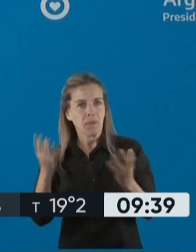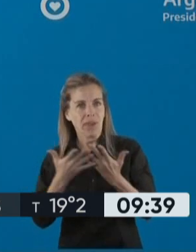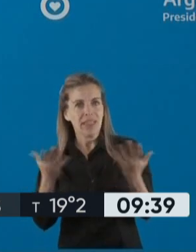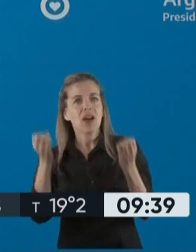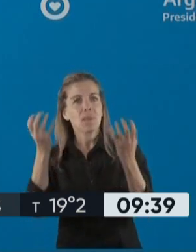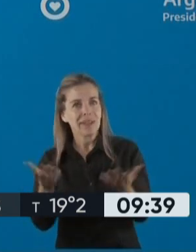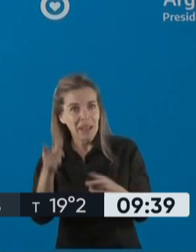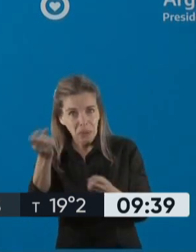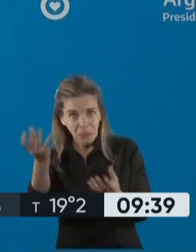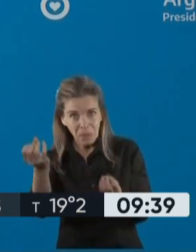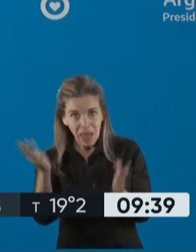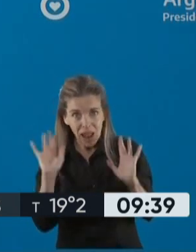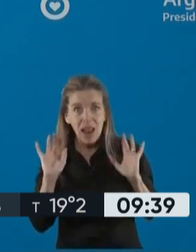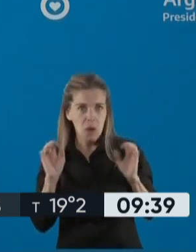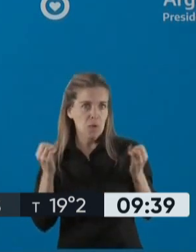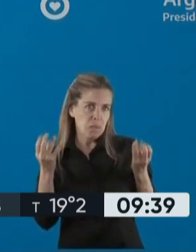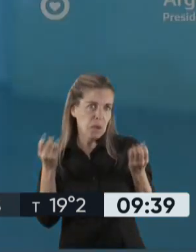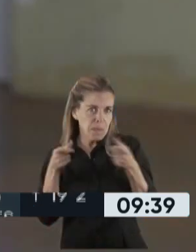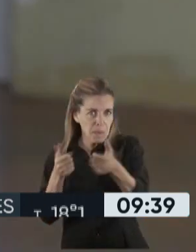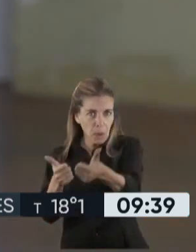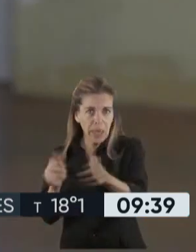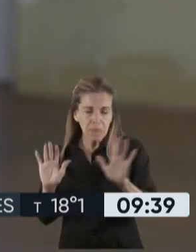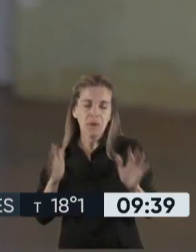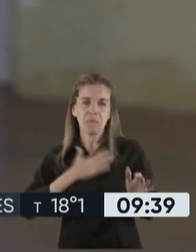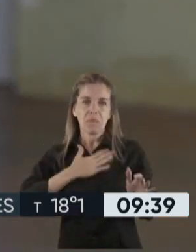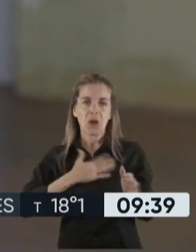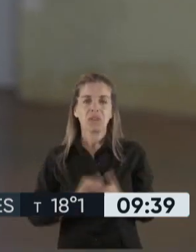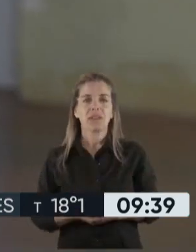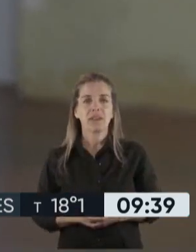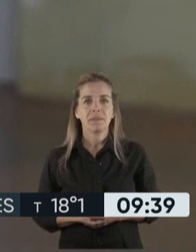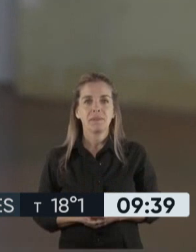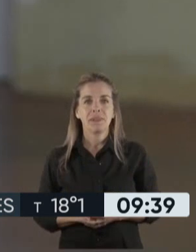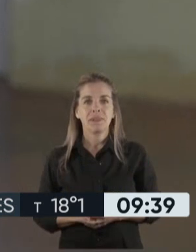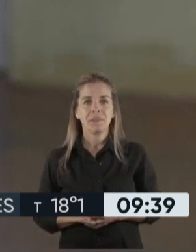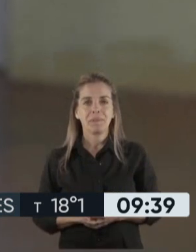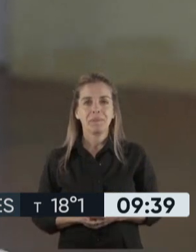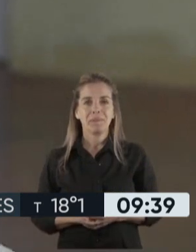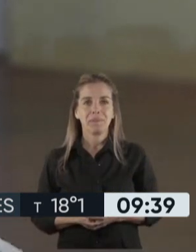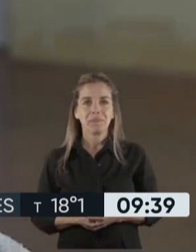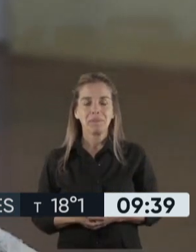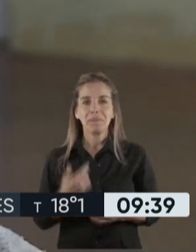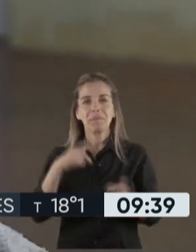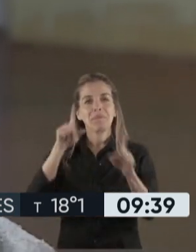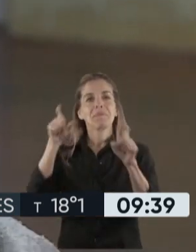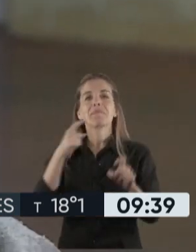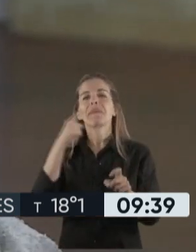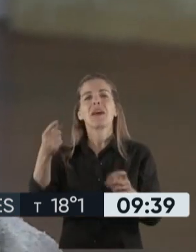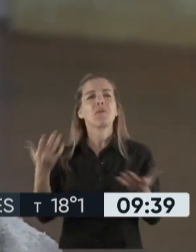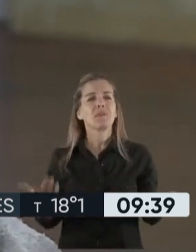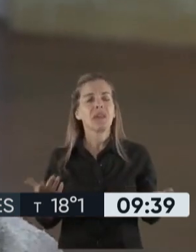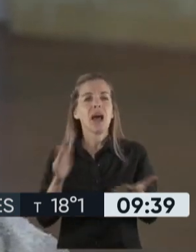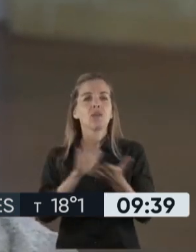está? ¿Cómo se encuentra? ¿Todo bien? ¿Vos? Me alegro, todo bien, por suerte. También. Mi pregunta es respecto al tema